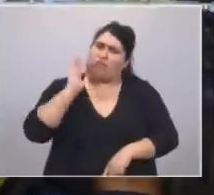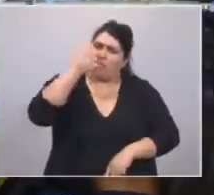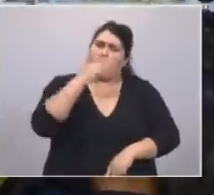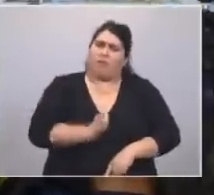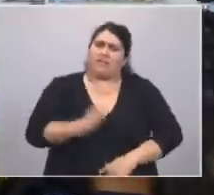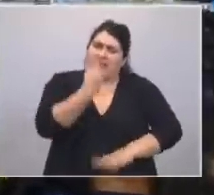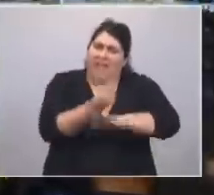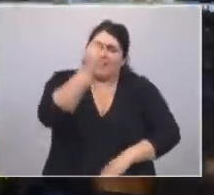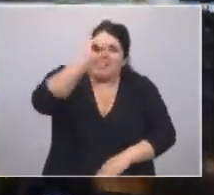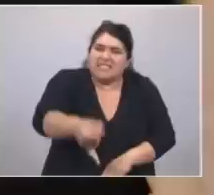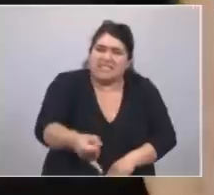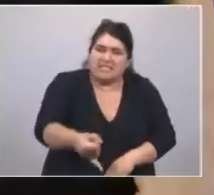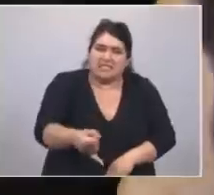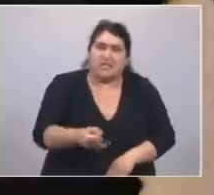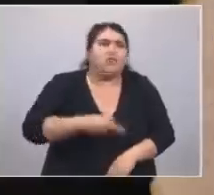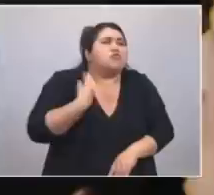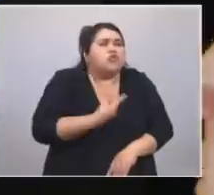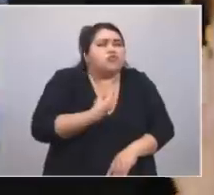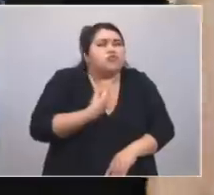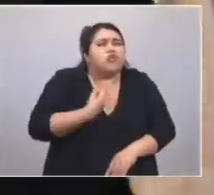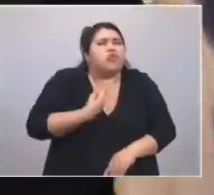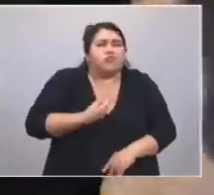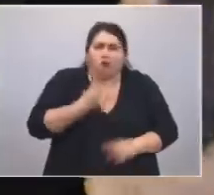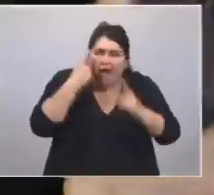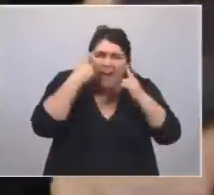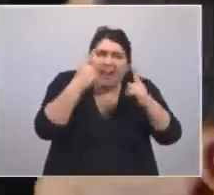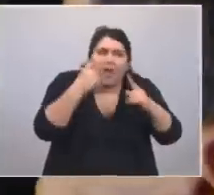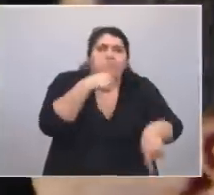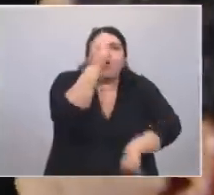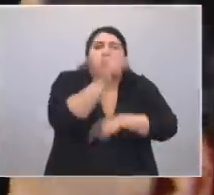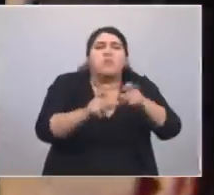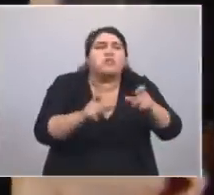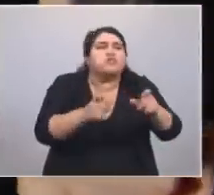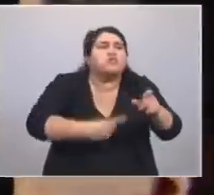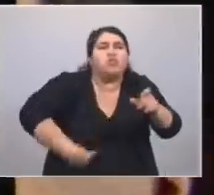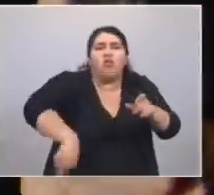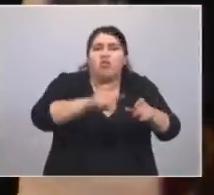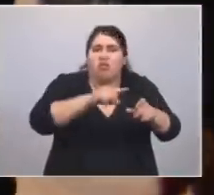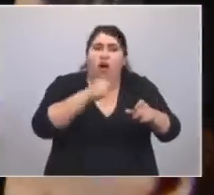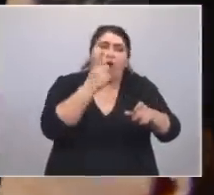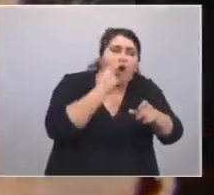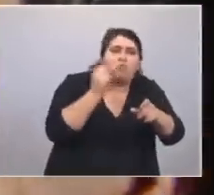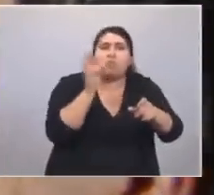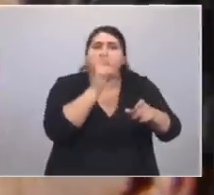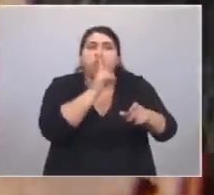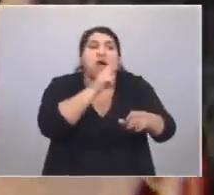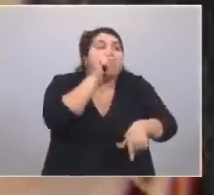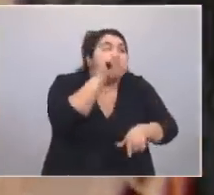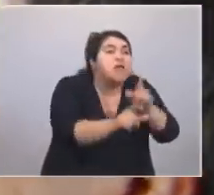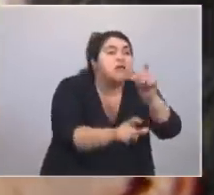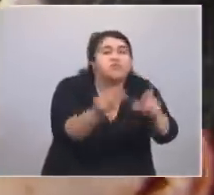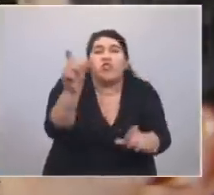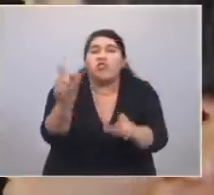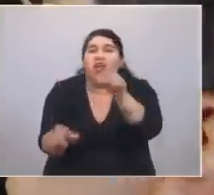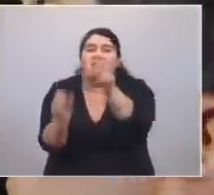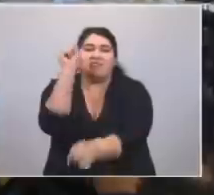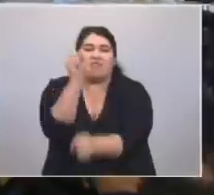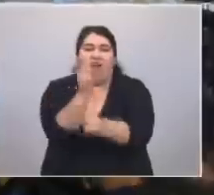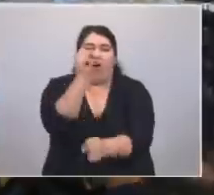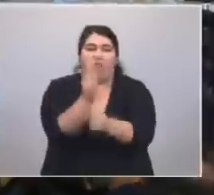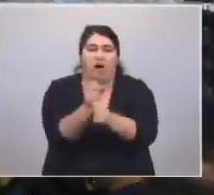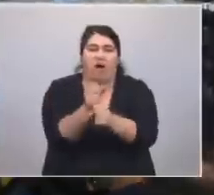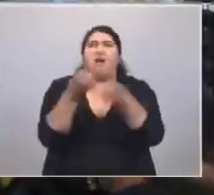Porque creemos en una sola clase de hombres y mujeres, los que trabajan. Esa